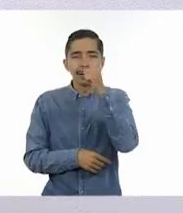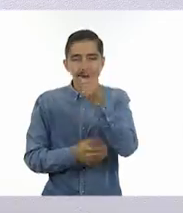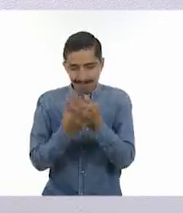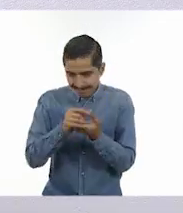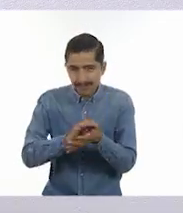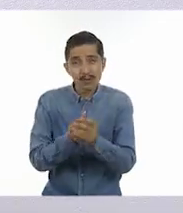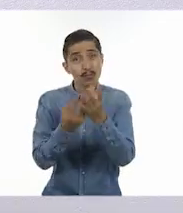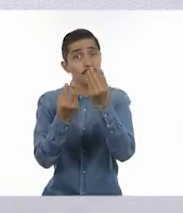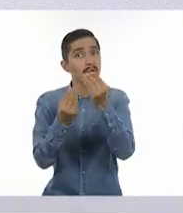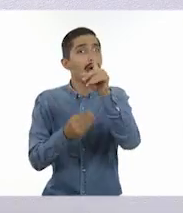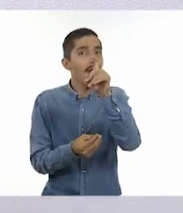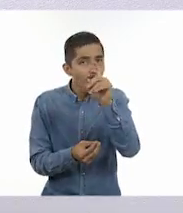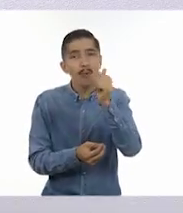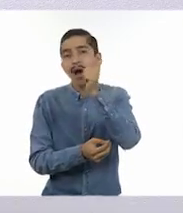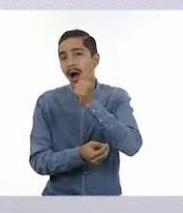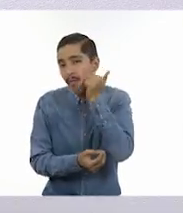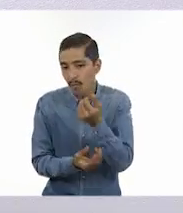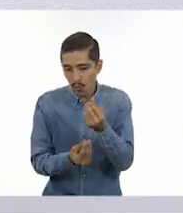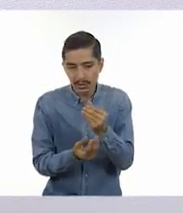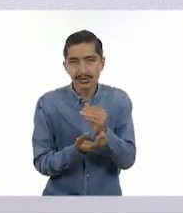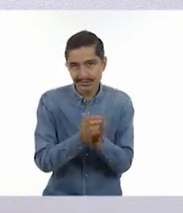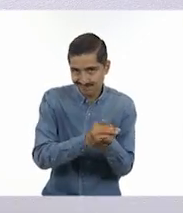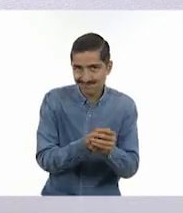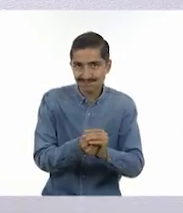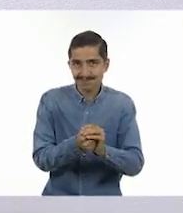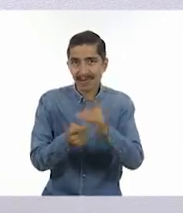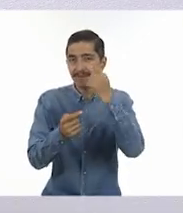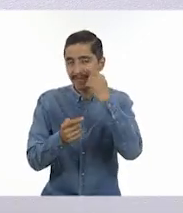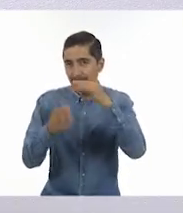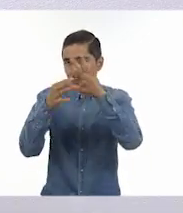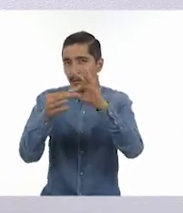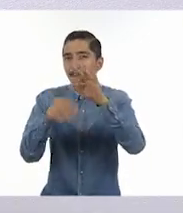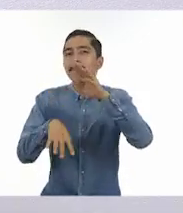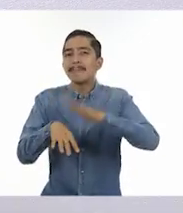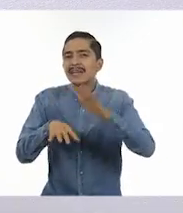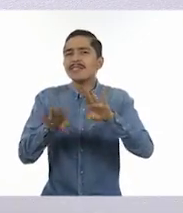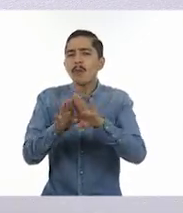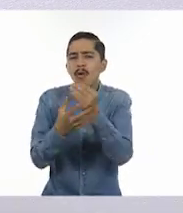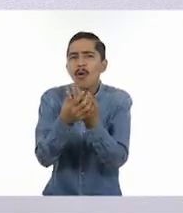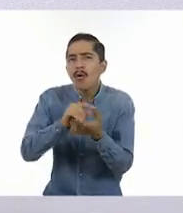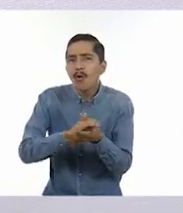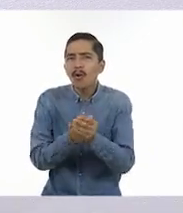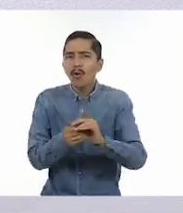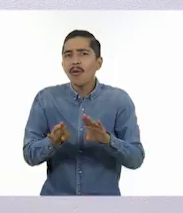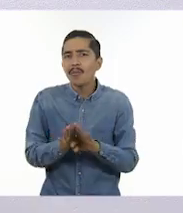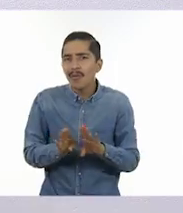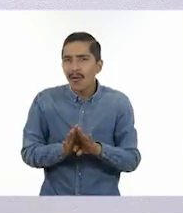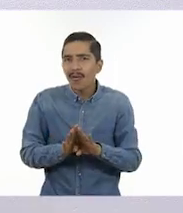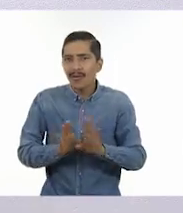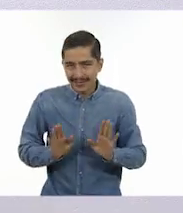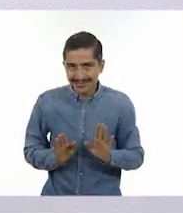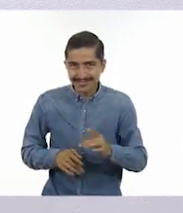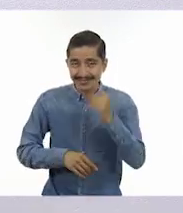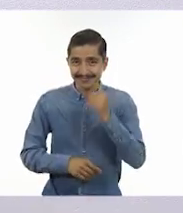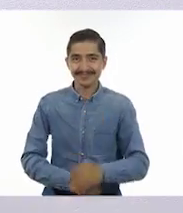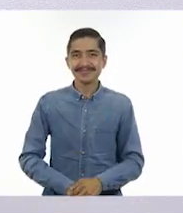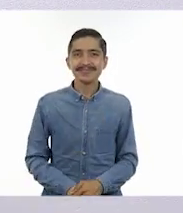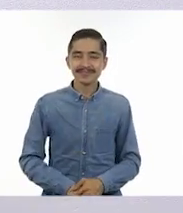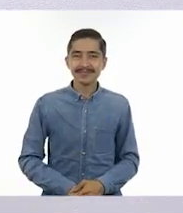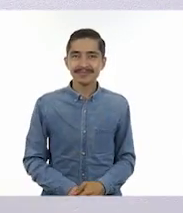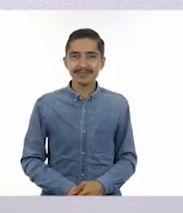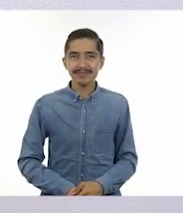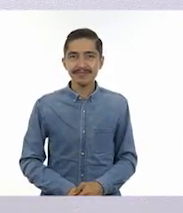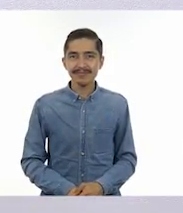usando mucha agua y jabón. Vamos a ver cómo hay que lavarnos las manos. Me las lavo con agüita y con